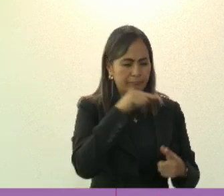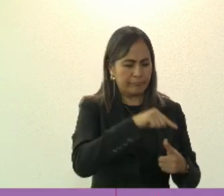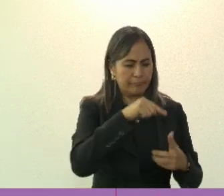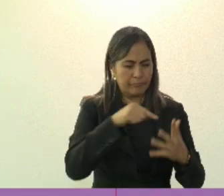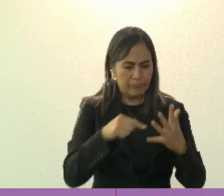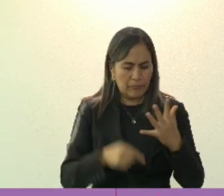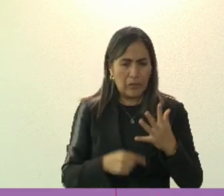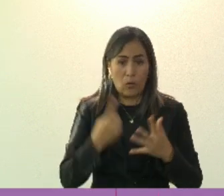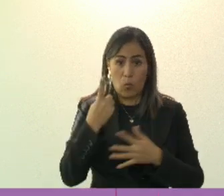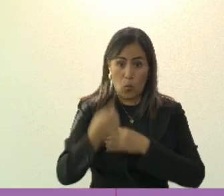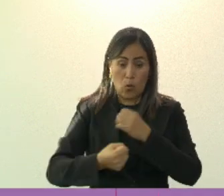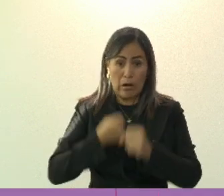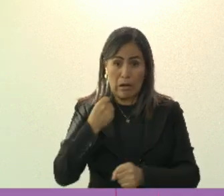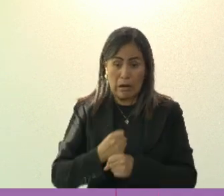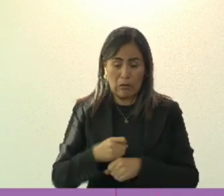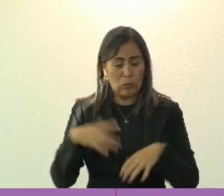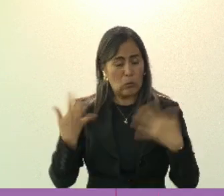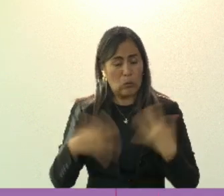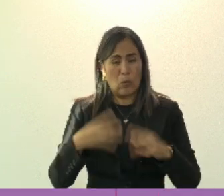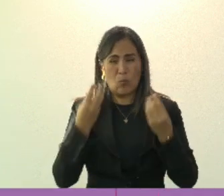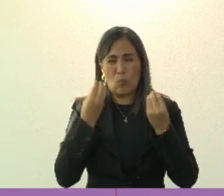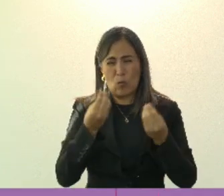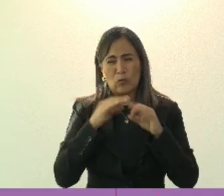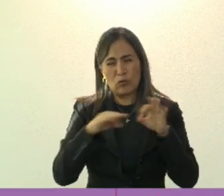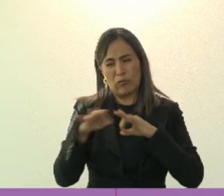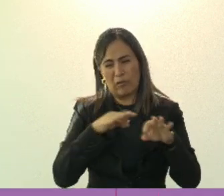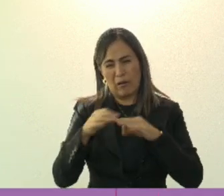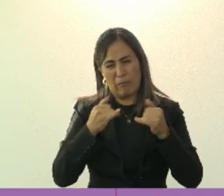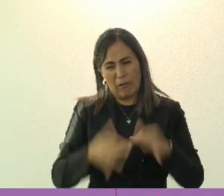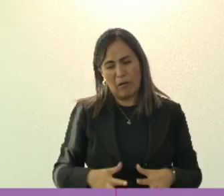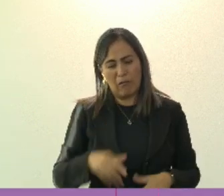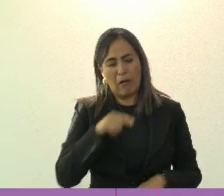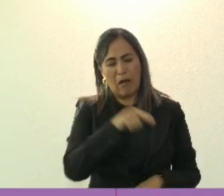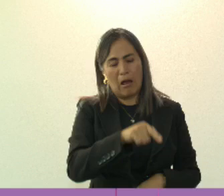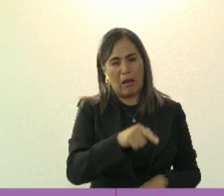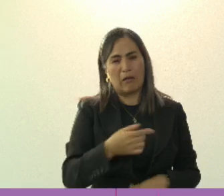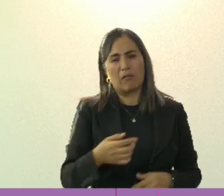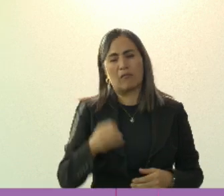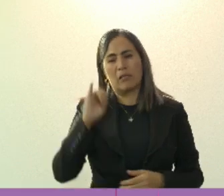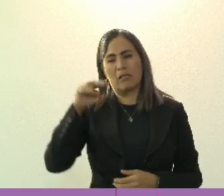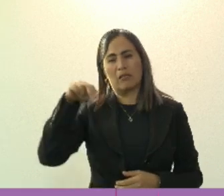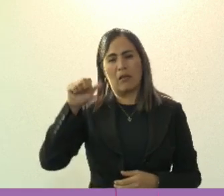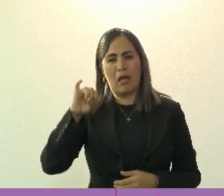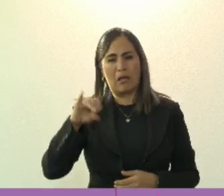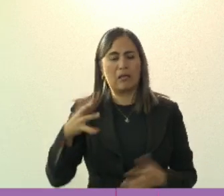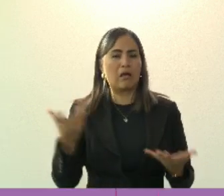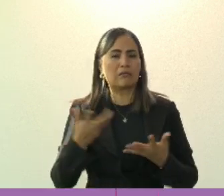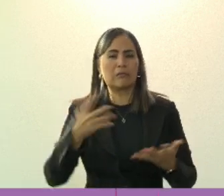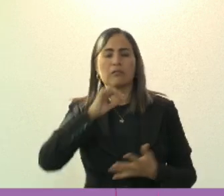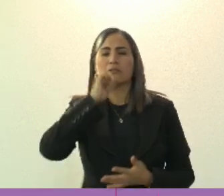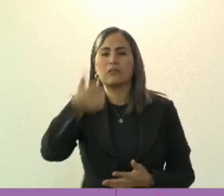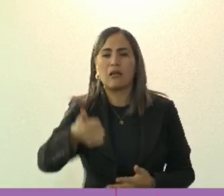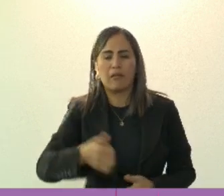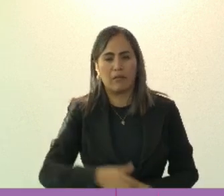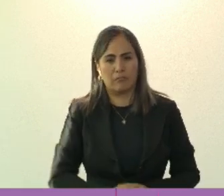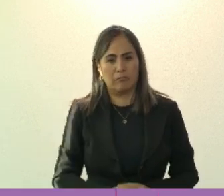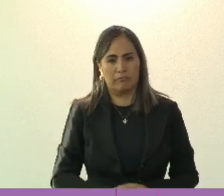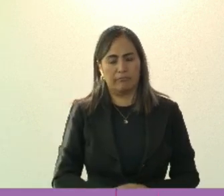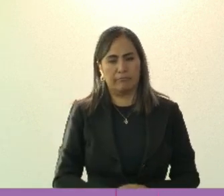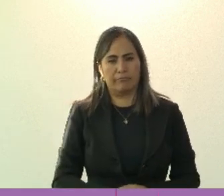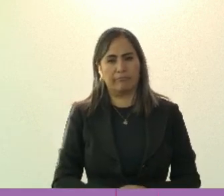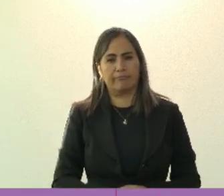año, implica un trabajo, como para que el instituto no haga nada. Entonces, moraleja, que haya en